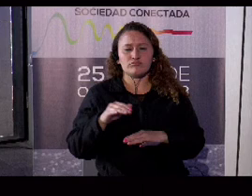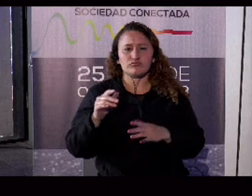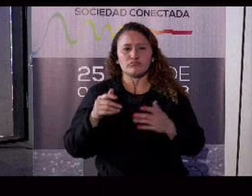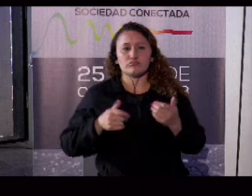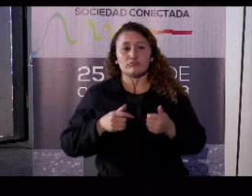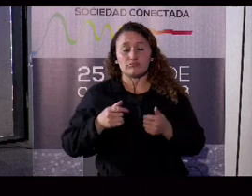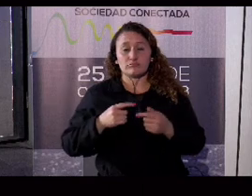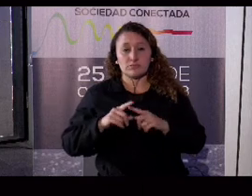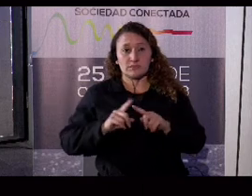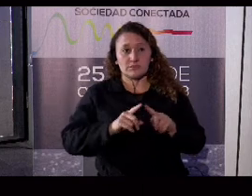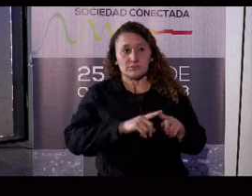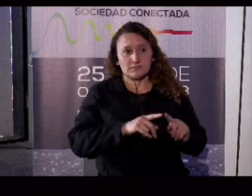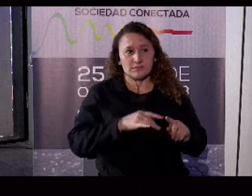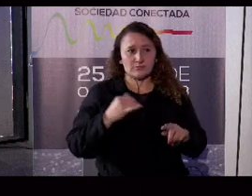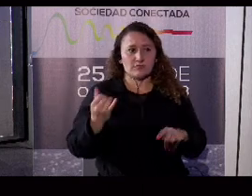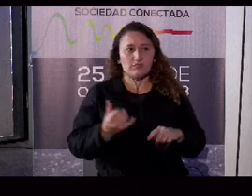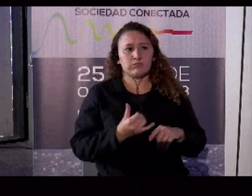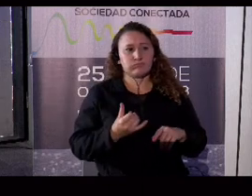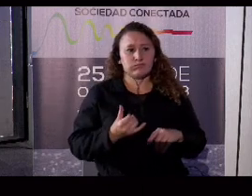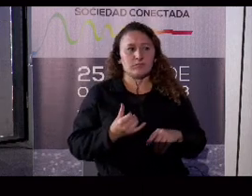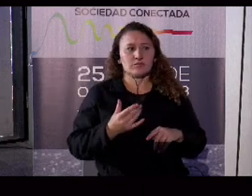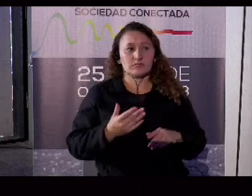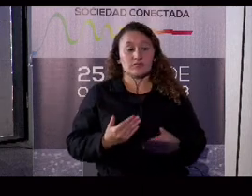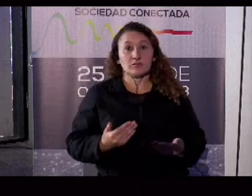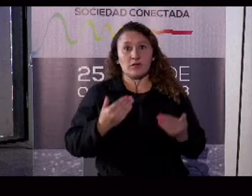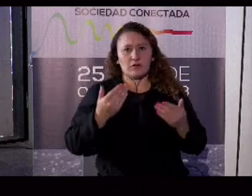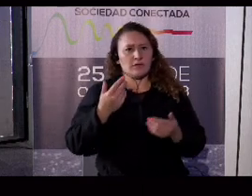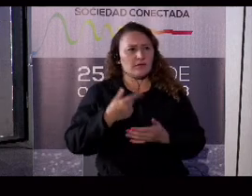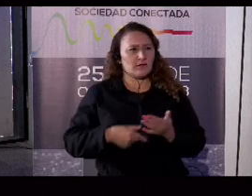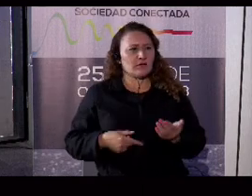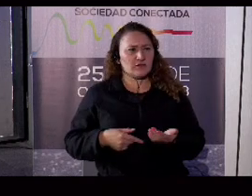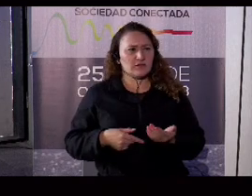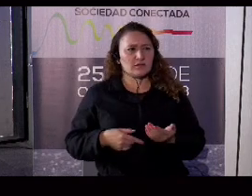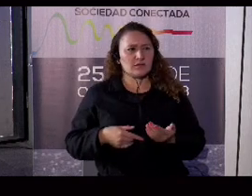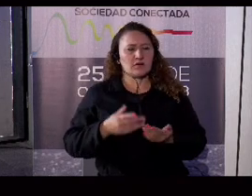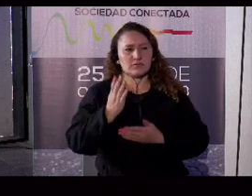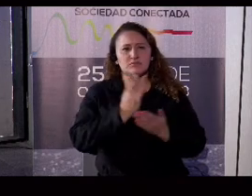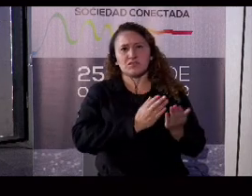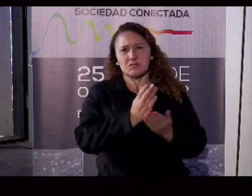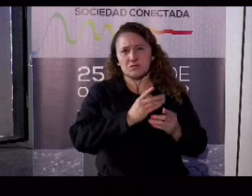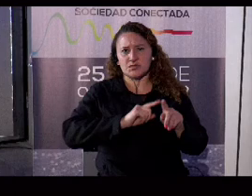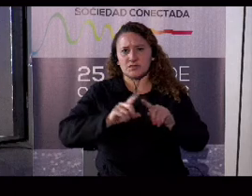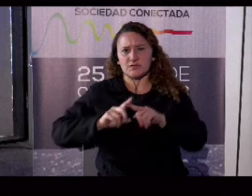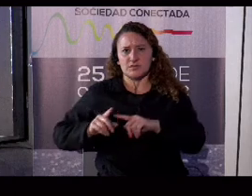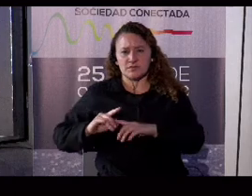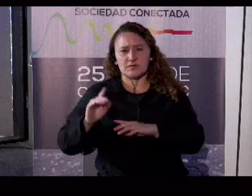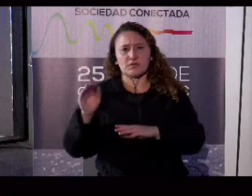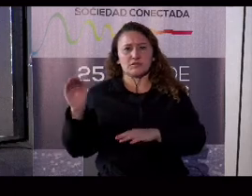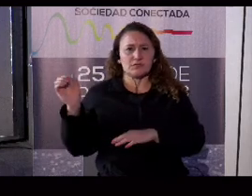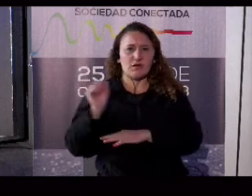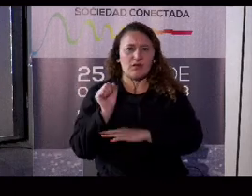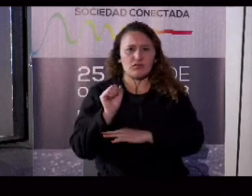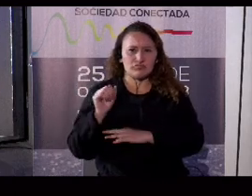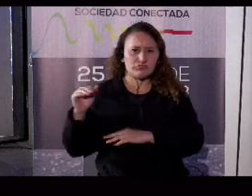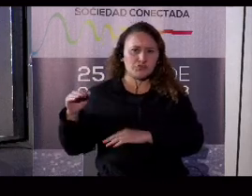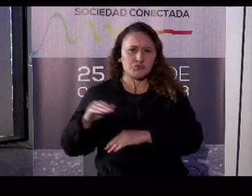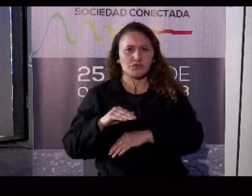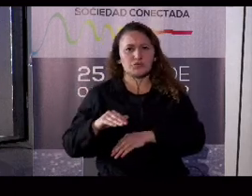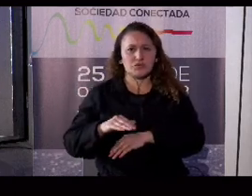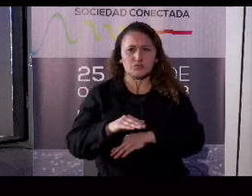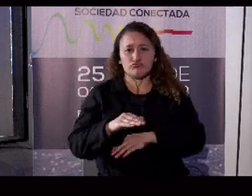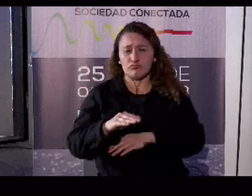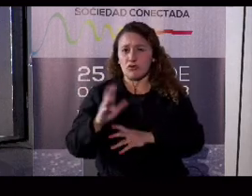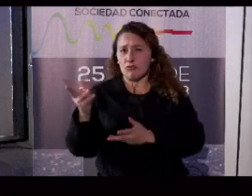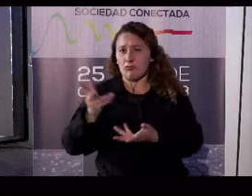de 5g es que vamos a poder tener diferentes tipos de de de servicios en los automóviles como como carros autónomos para compartir